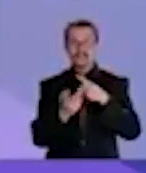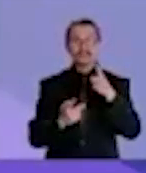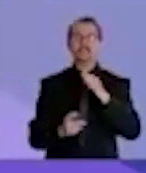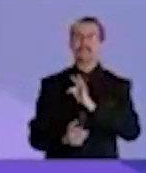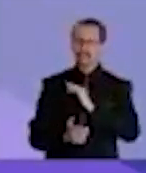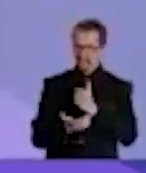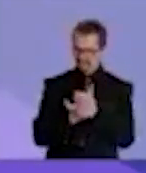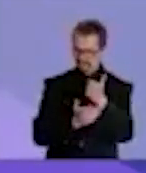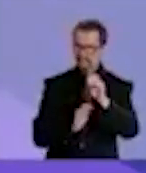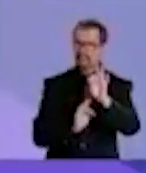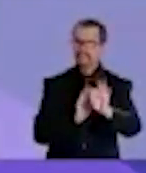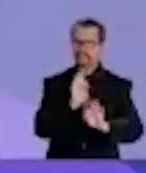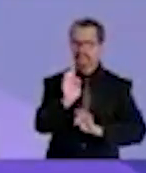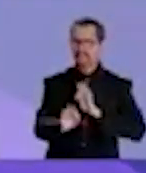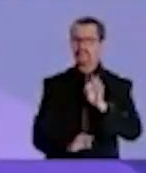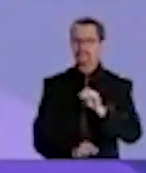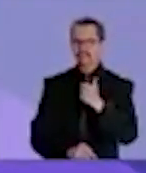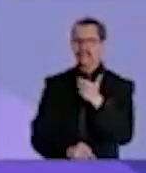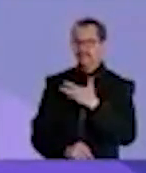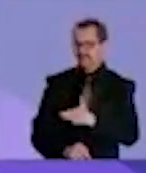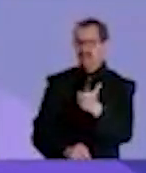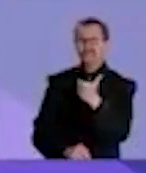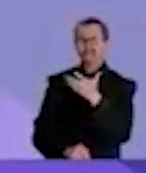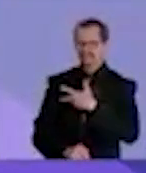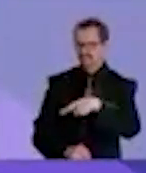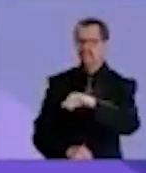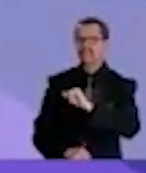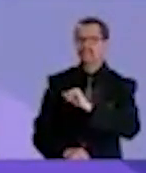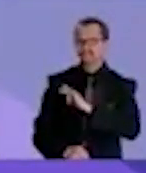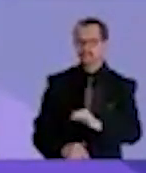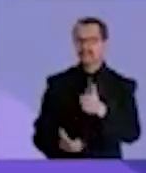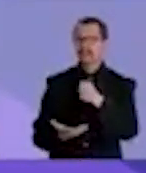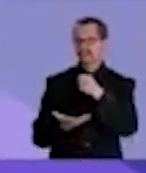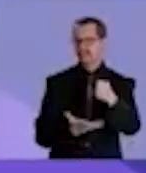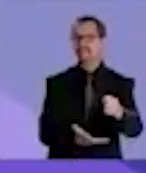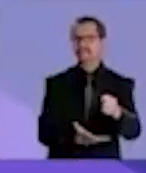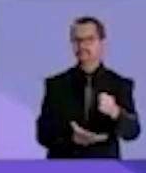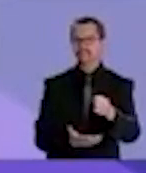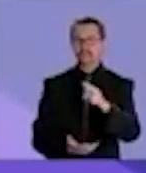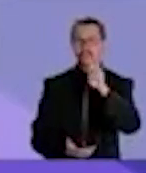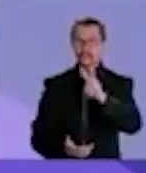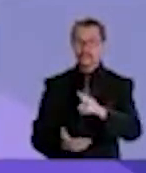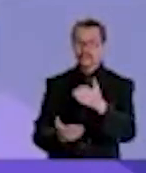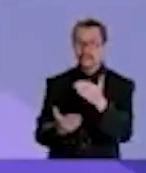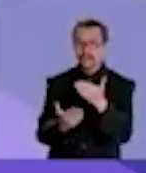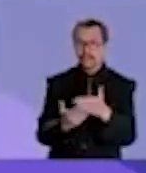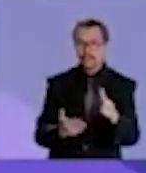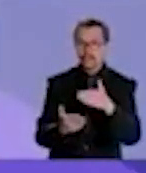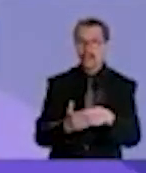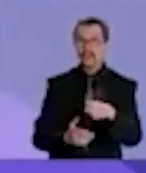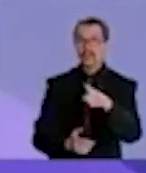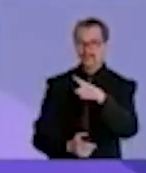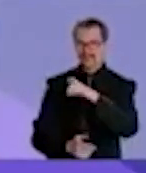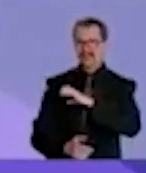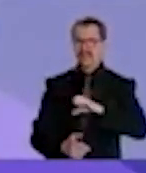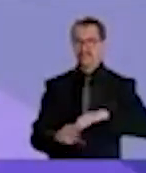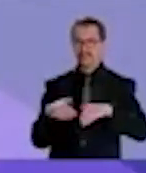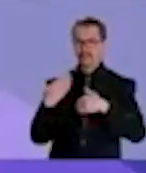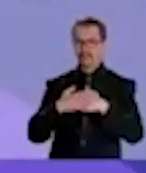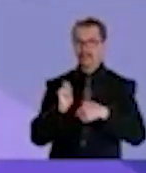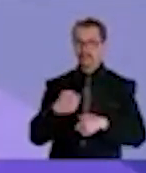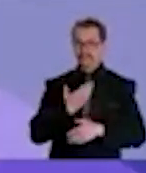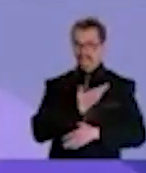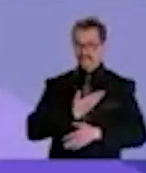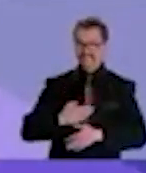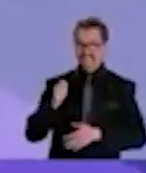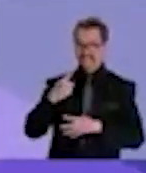es ingrato que cualquiera de los que hoy queremos aspirar a méxico no tenga más de ese dinero una